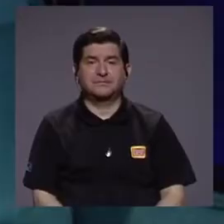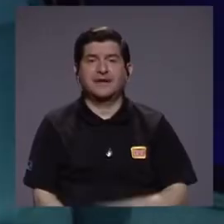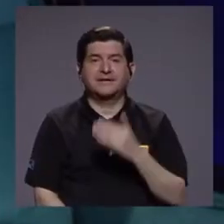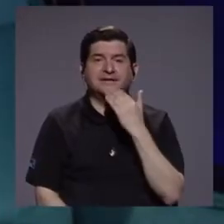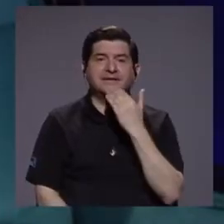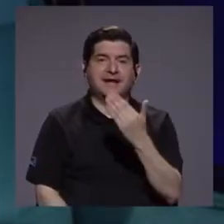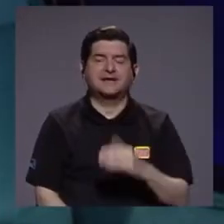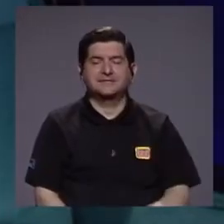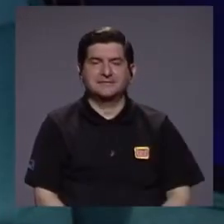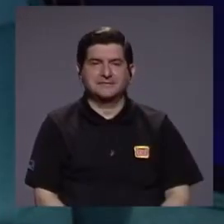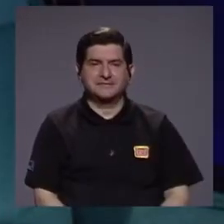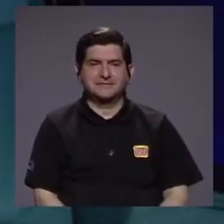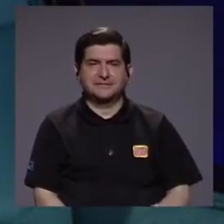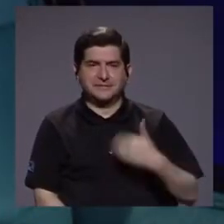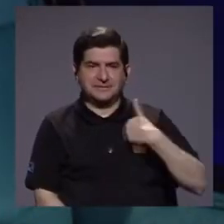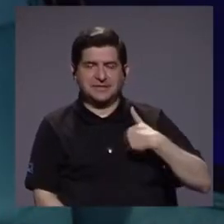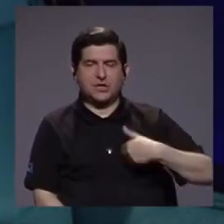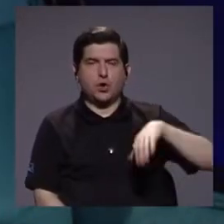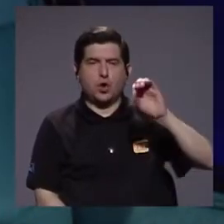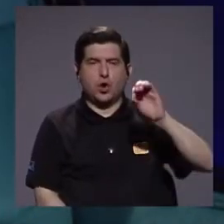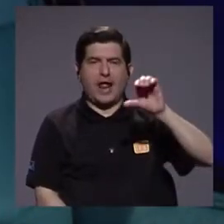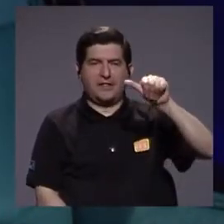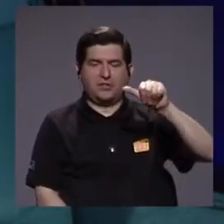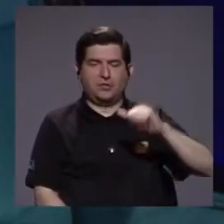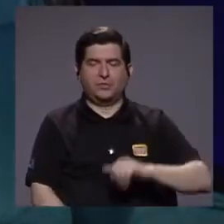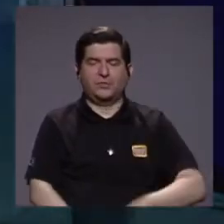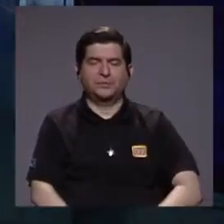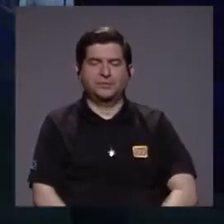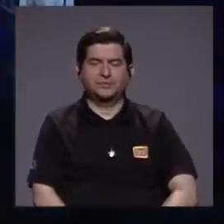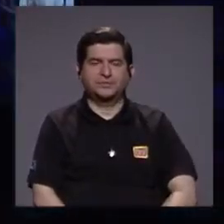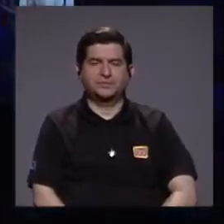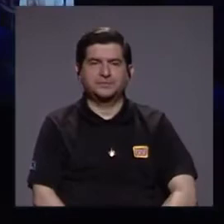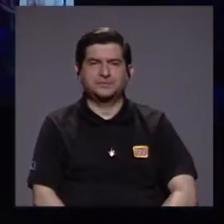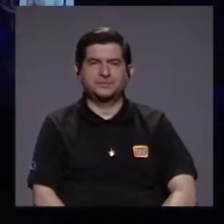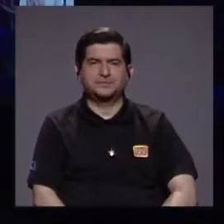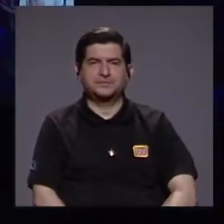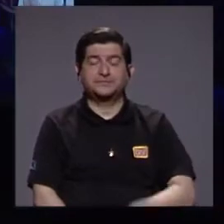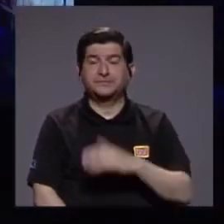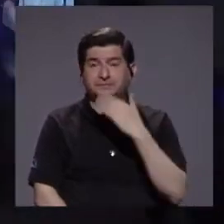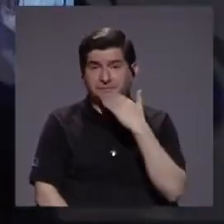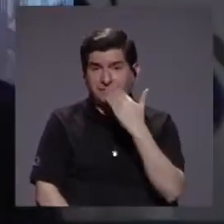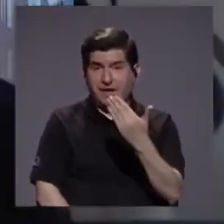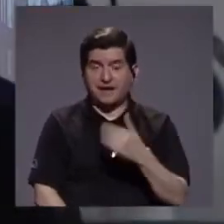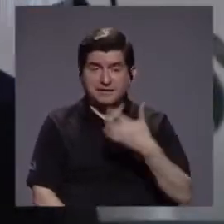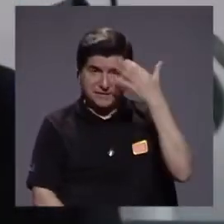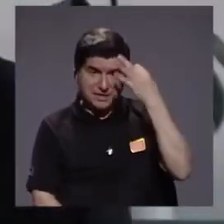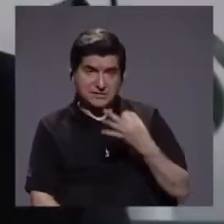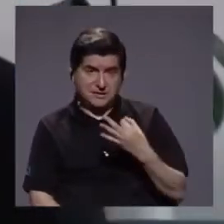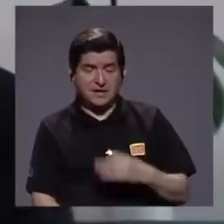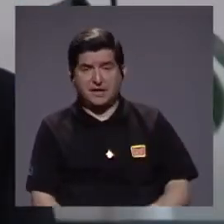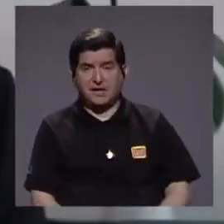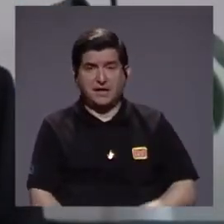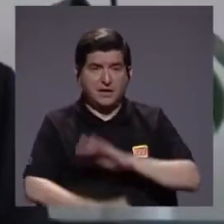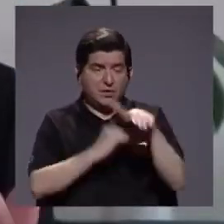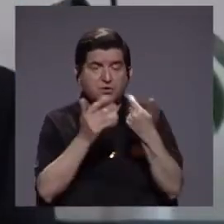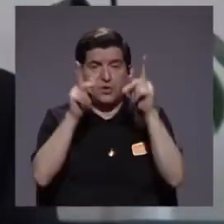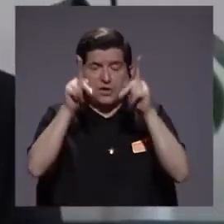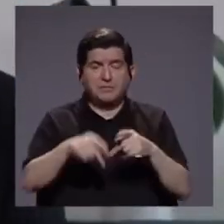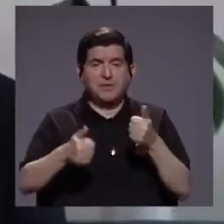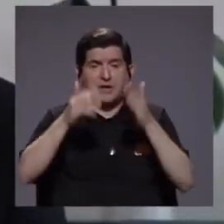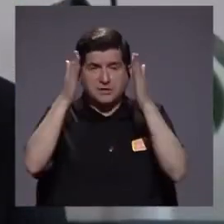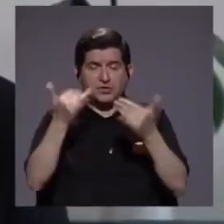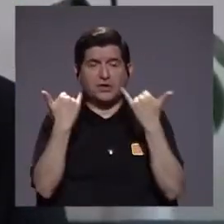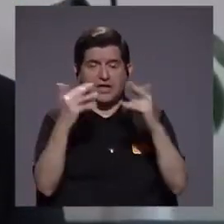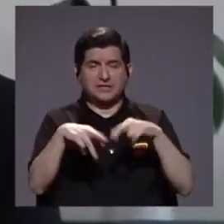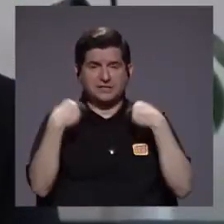gracias. Continuamos con el señor Orlando Arrieta. Muchas gracias. Creo que cualquiera de las personas candidatas que ya nos